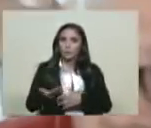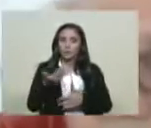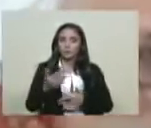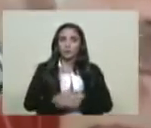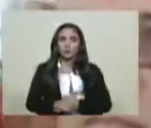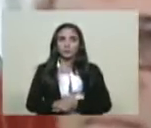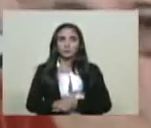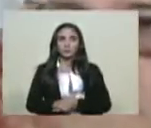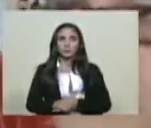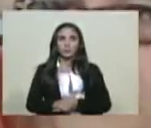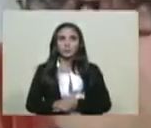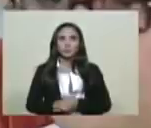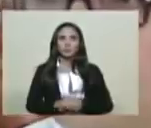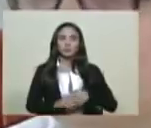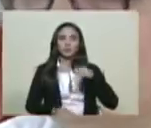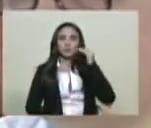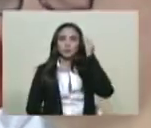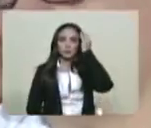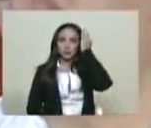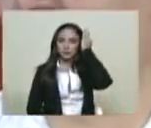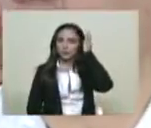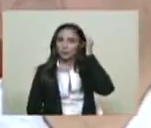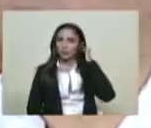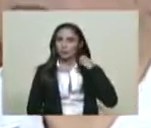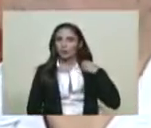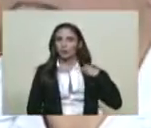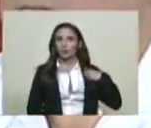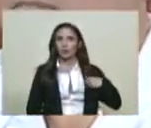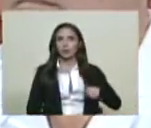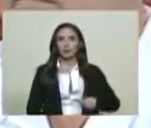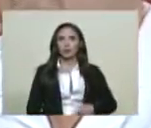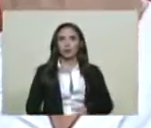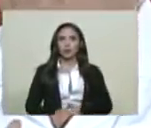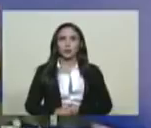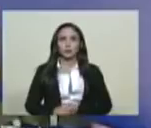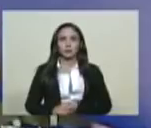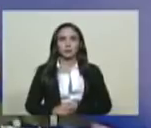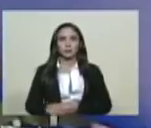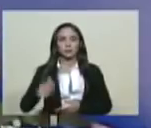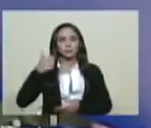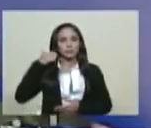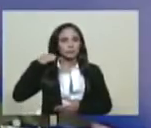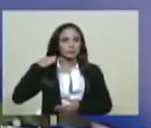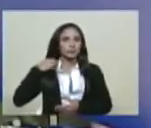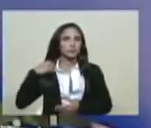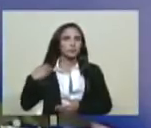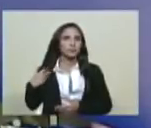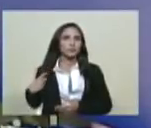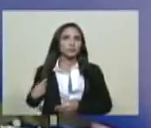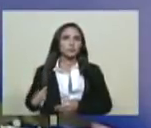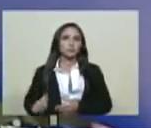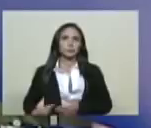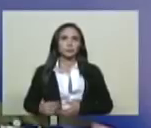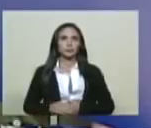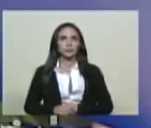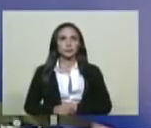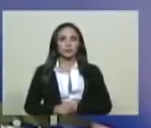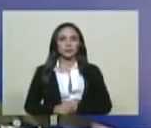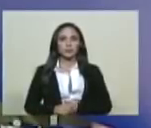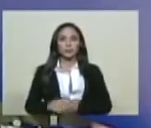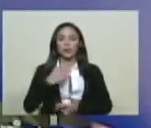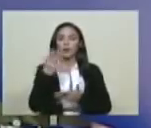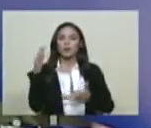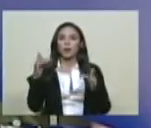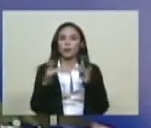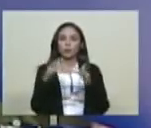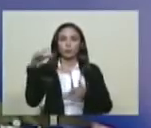de las obras al pueblo para la prestación de salud. Ese es el objetivo. Vamos a darle un pase al estado de